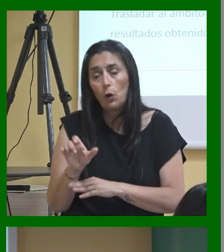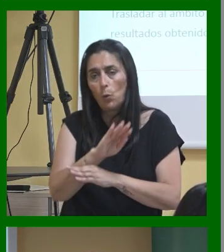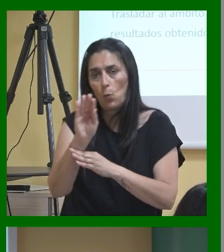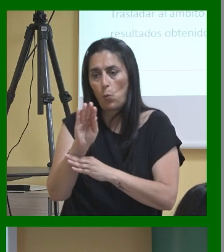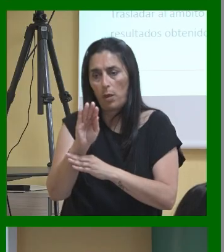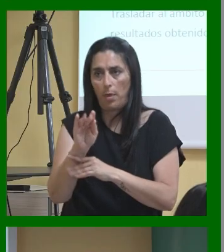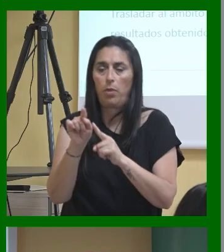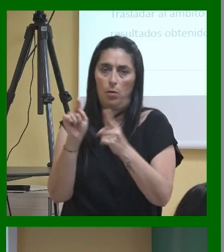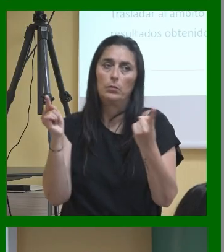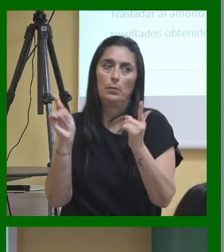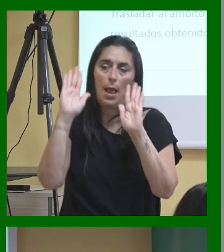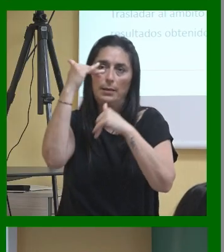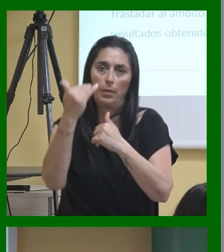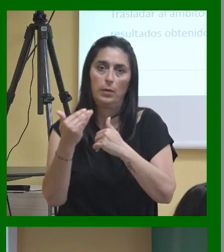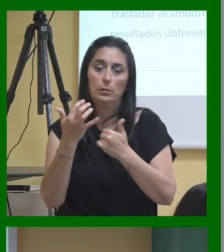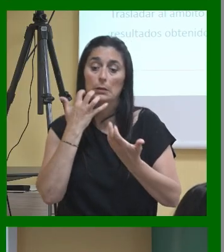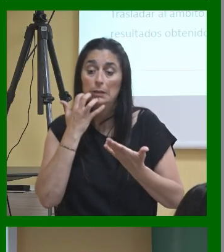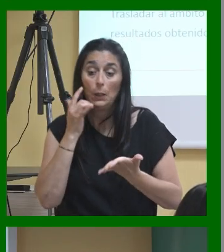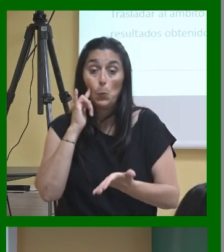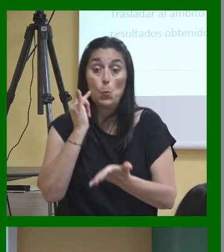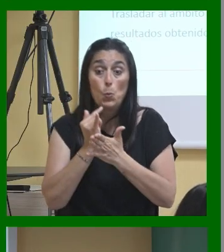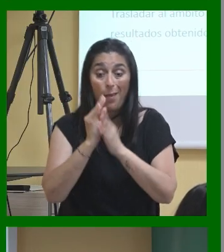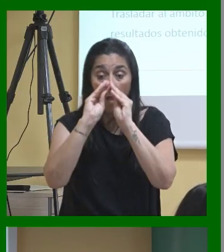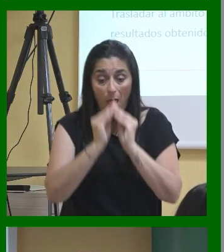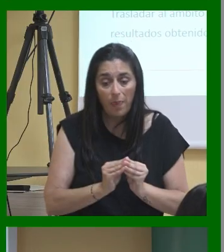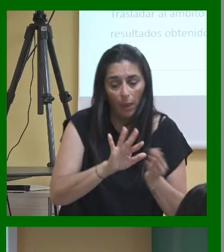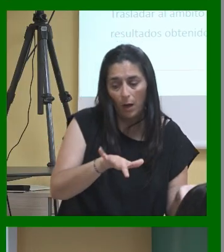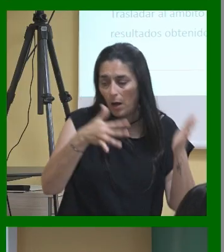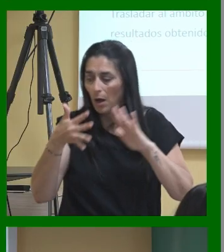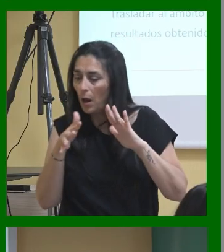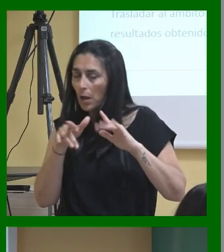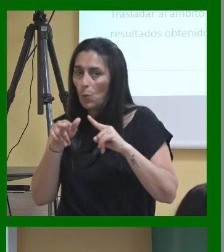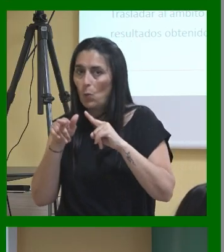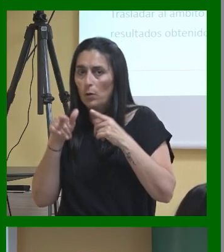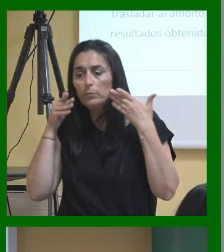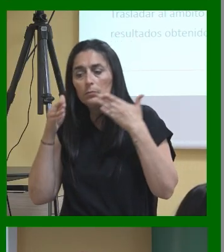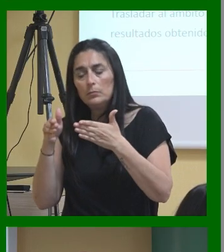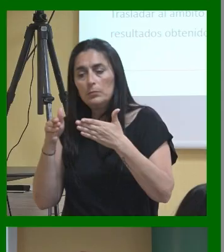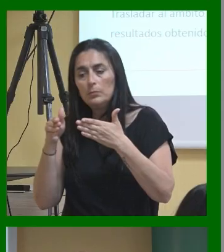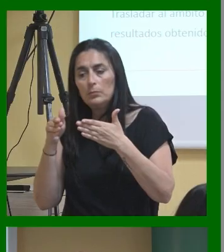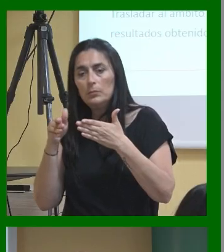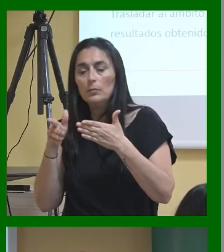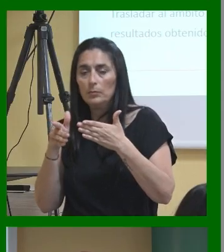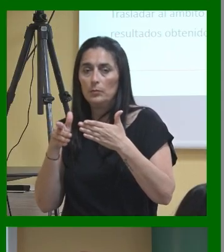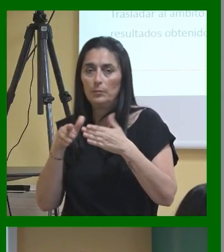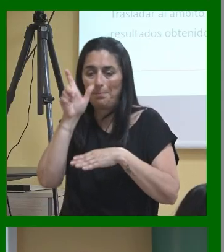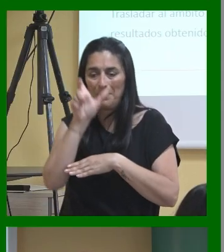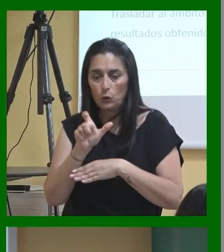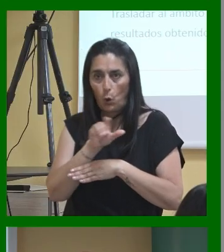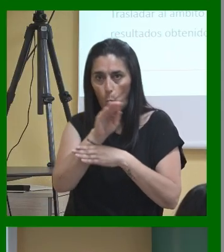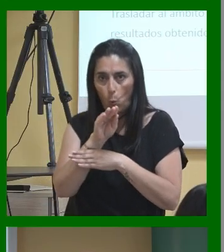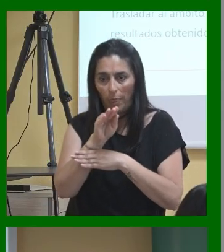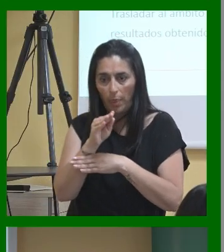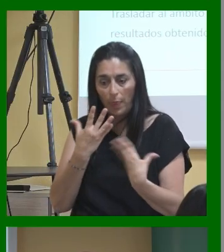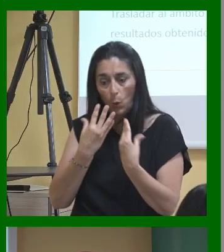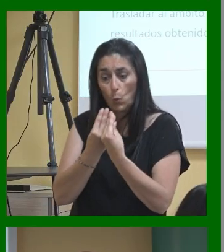que muchas veces si tienes que construir una prueba para una población específica, vas a tener que trabajar con el cuidador,